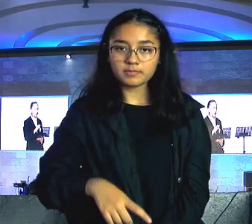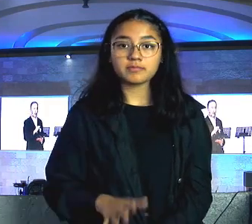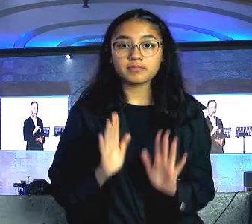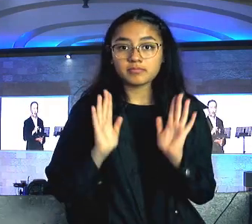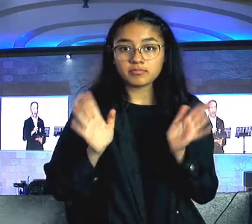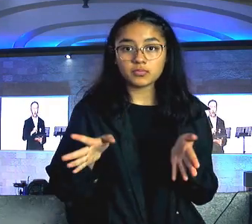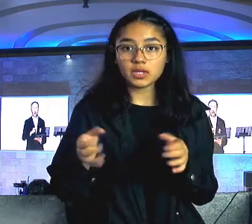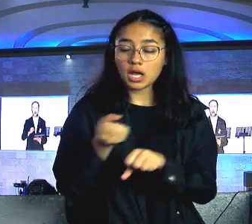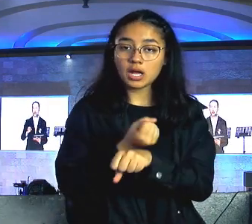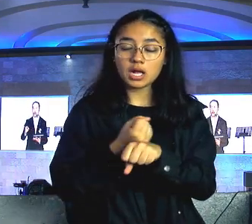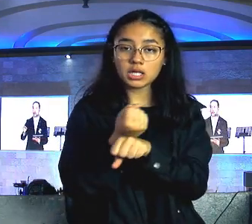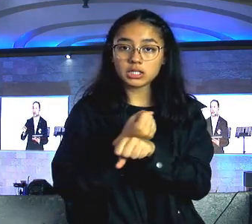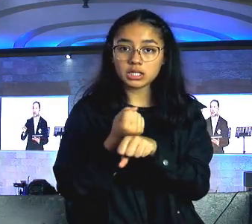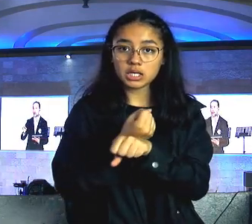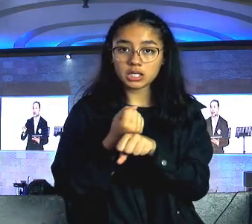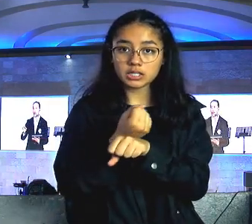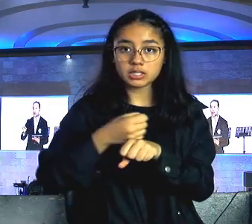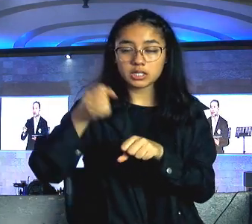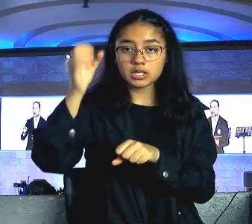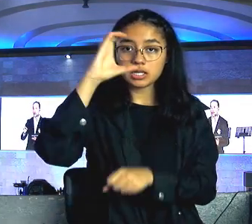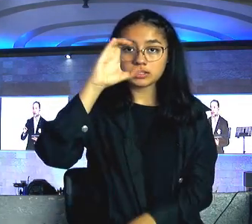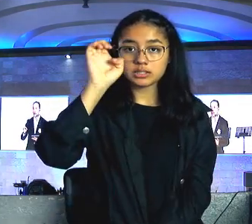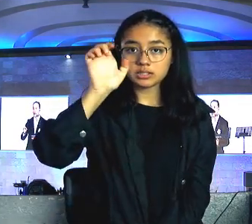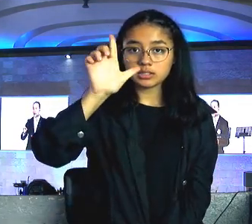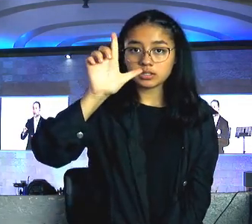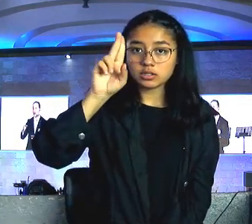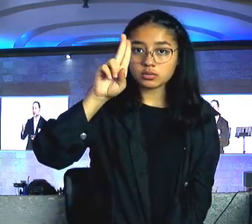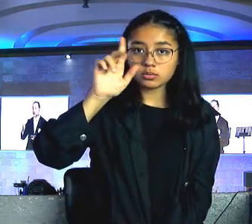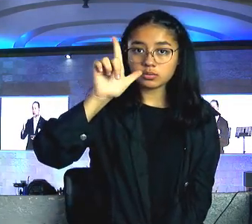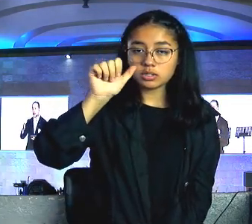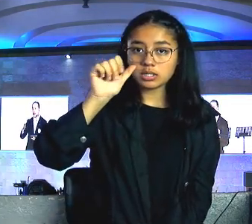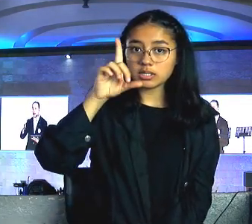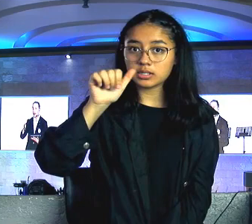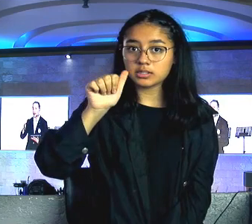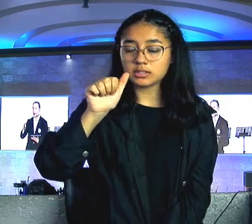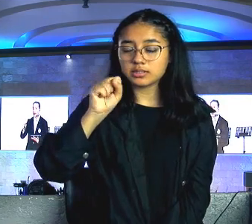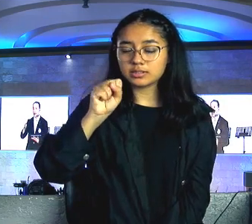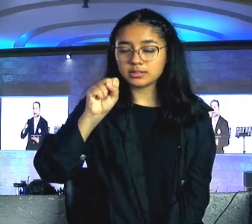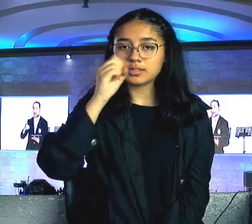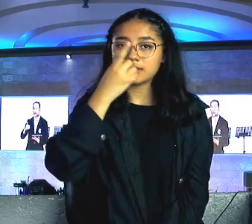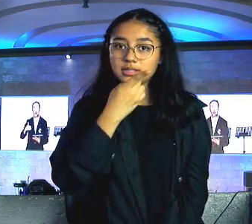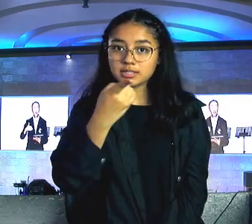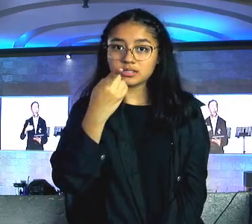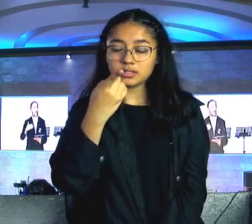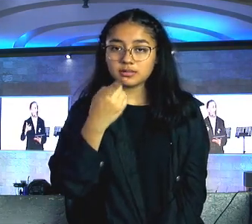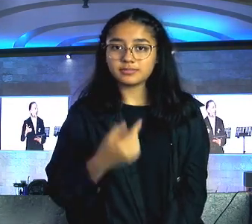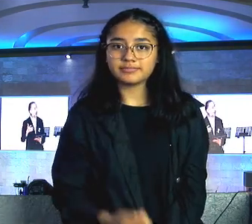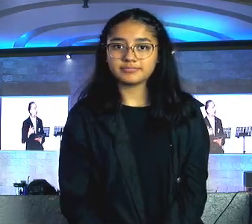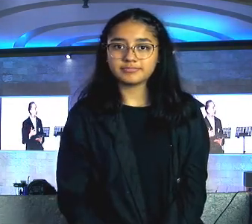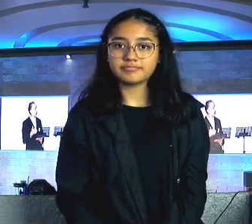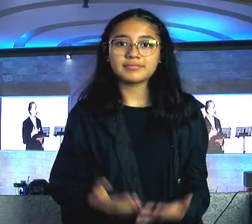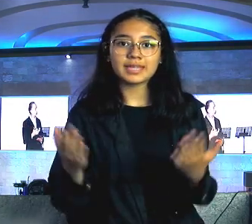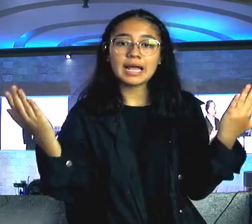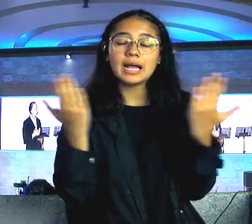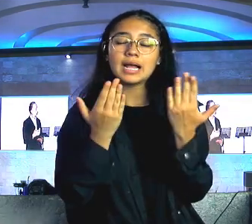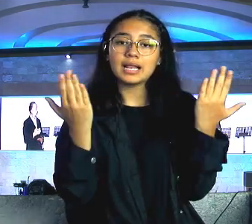dicen lo que son. Hoy tenemos que decir la creación binaria de